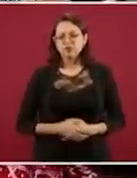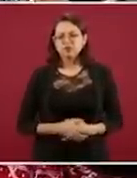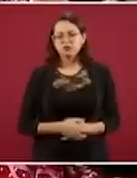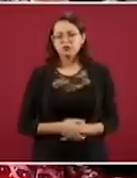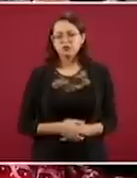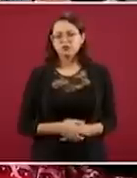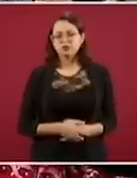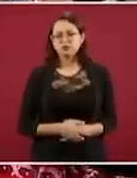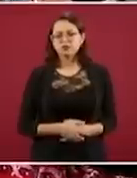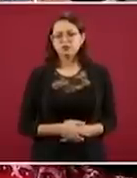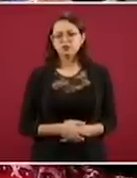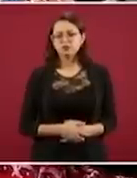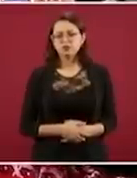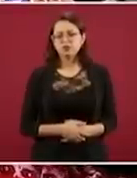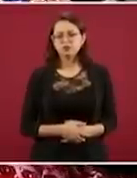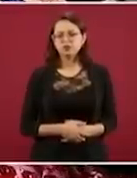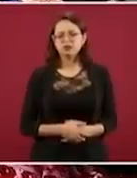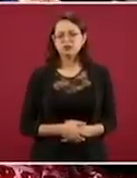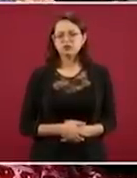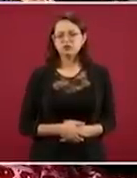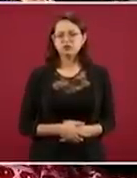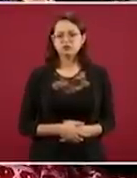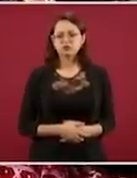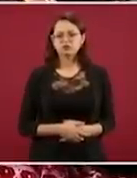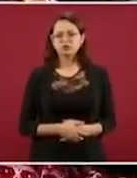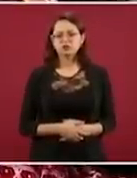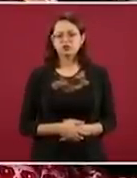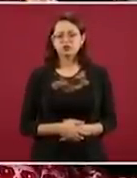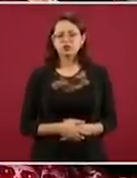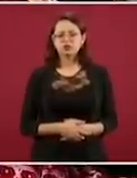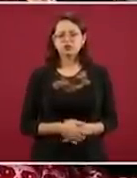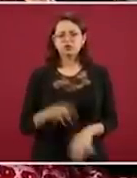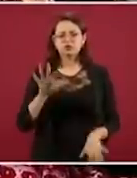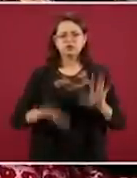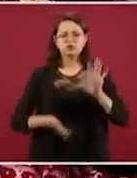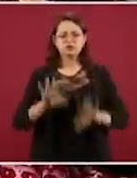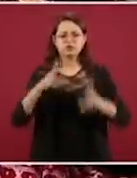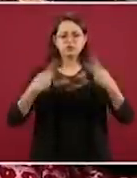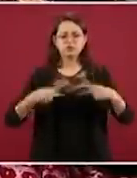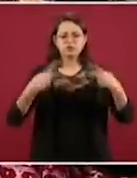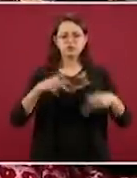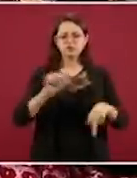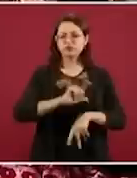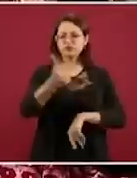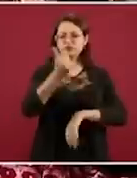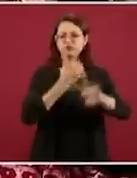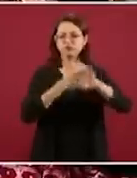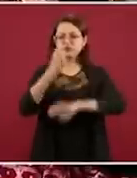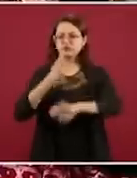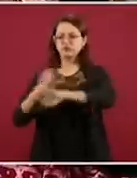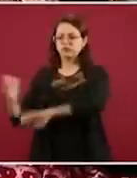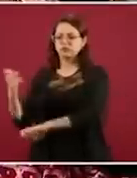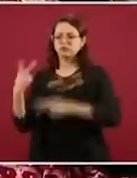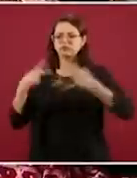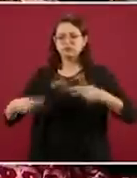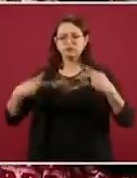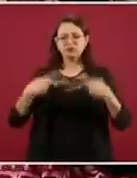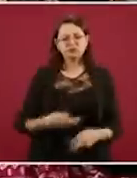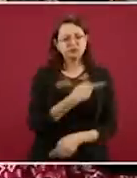Sí. Muy bien. A ver. Hemos visto personas que vienen de los estados y es gente muy, muy